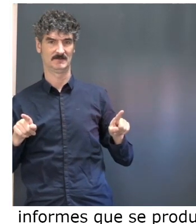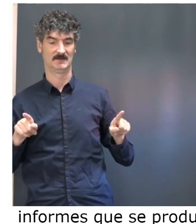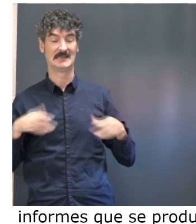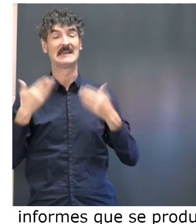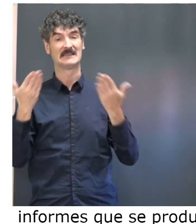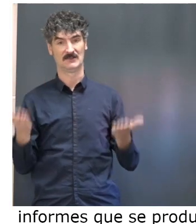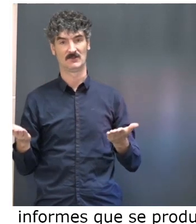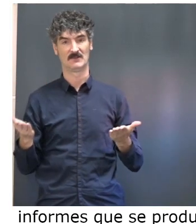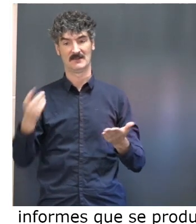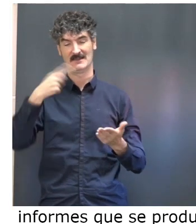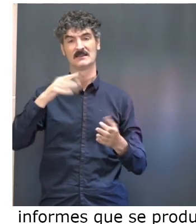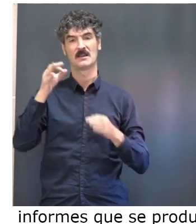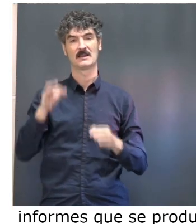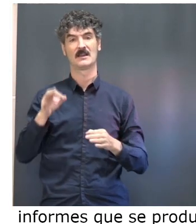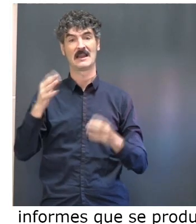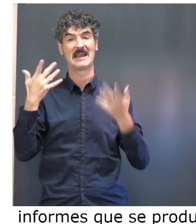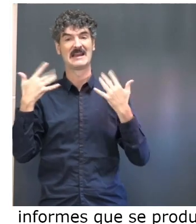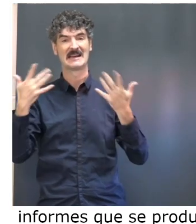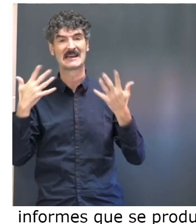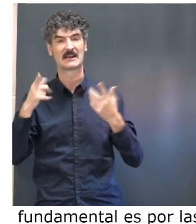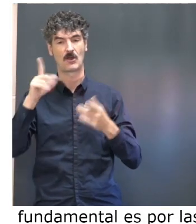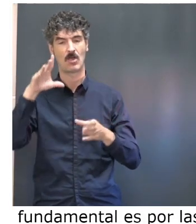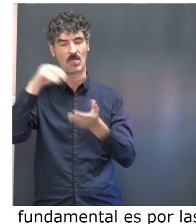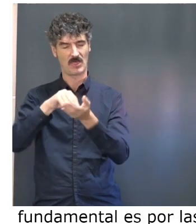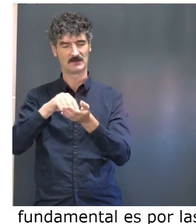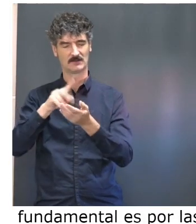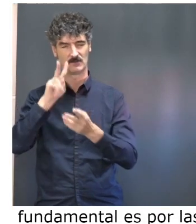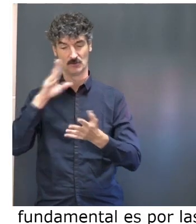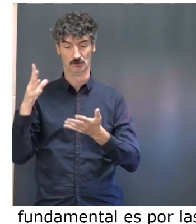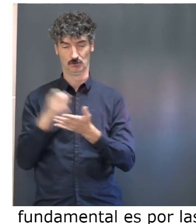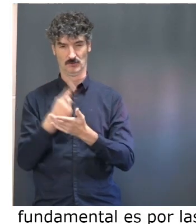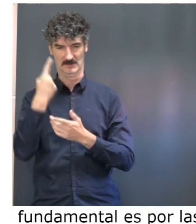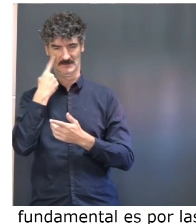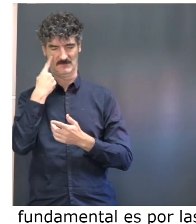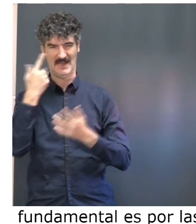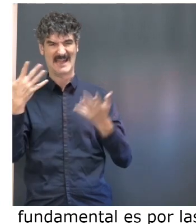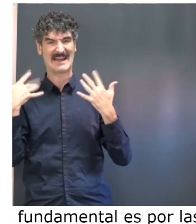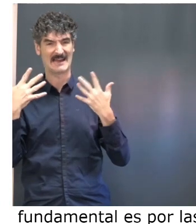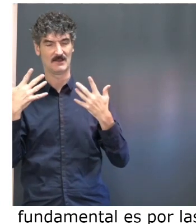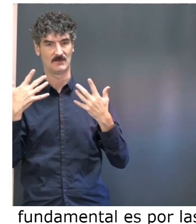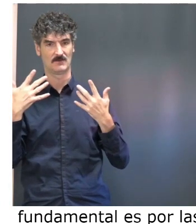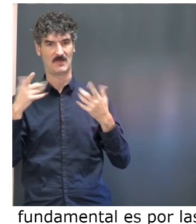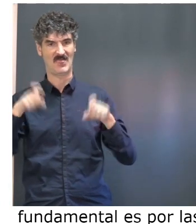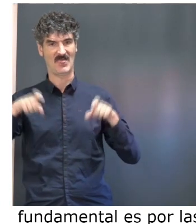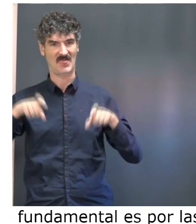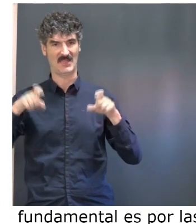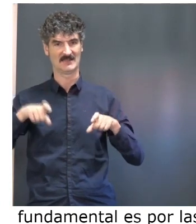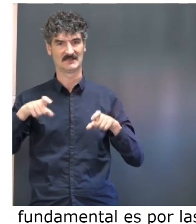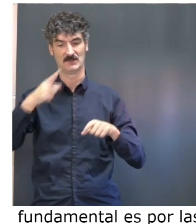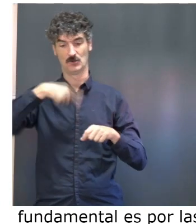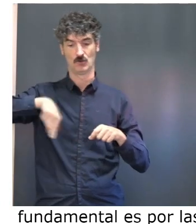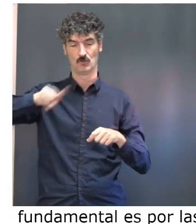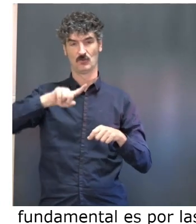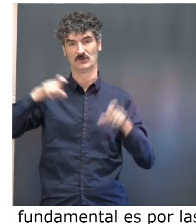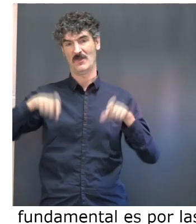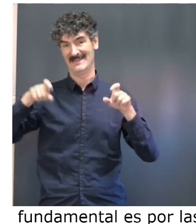entonces efectivamente el recreo debe estar en el punto de mira hoy en día, y lo que ocurre en el recreo y cómo son nuestros